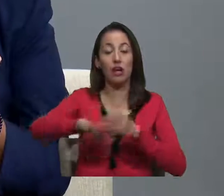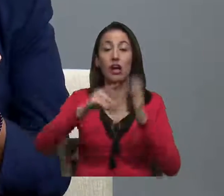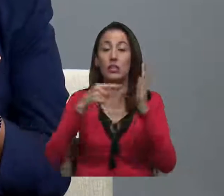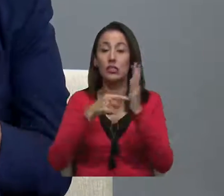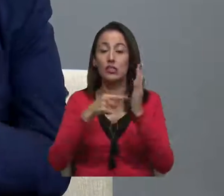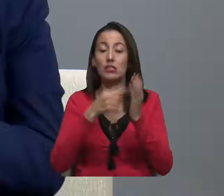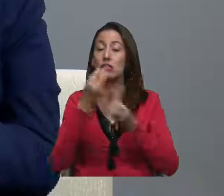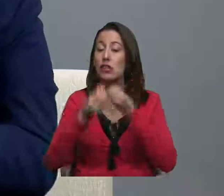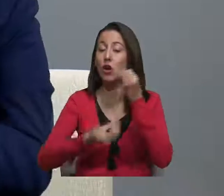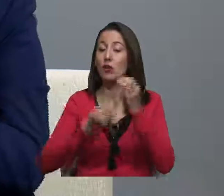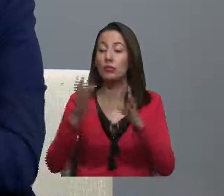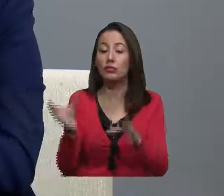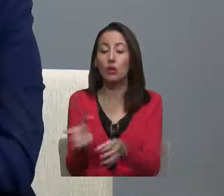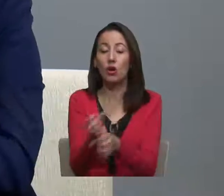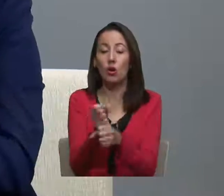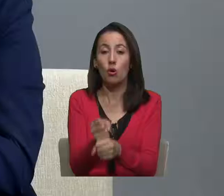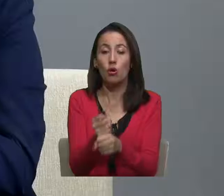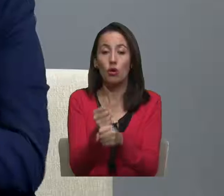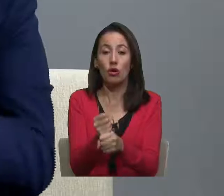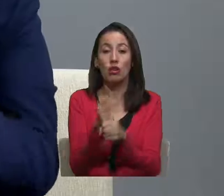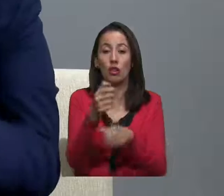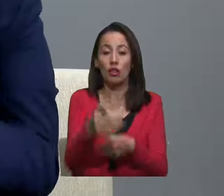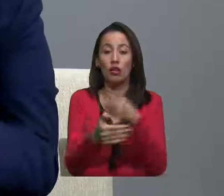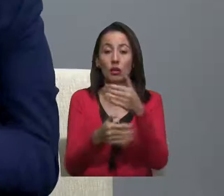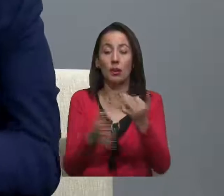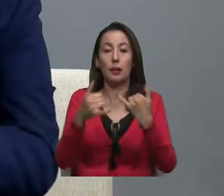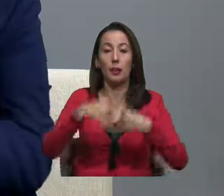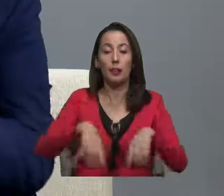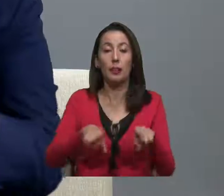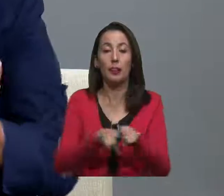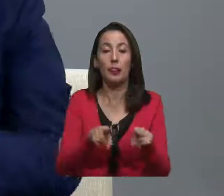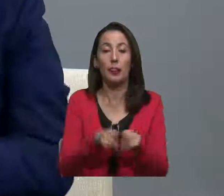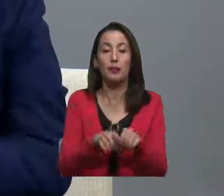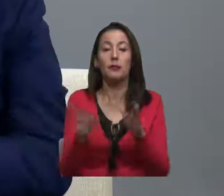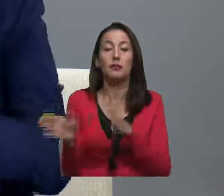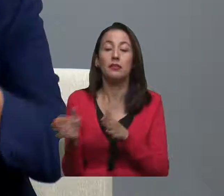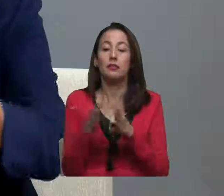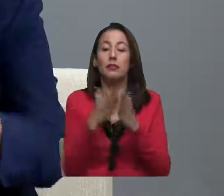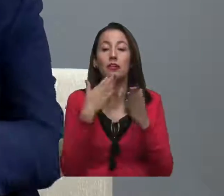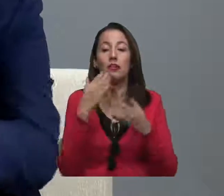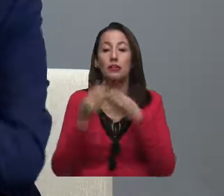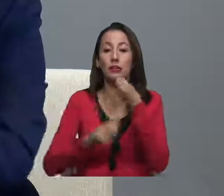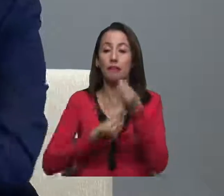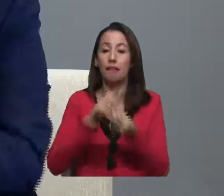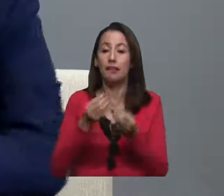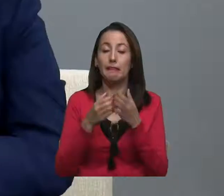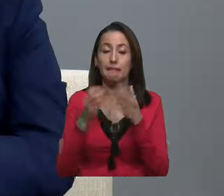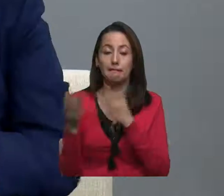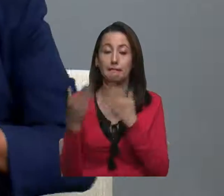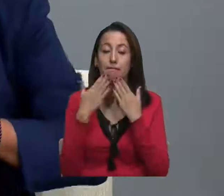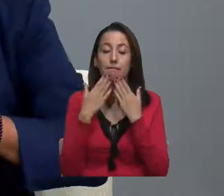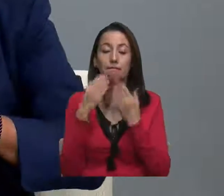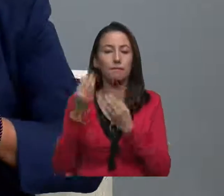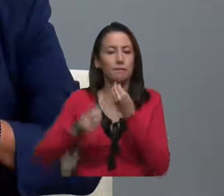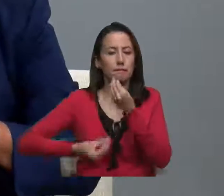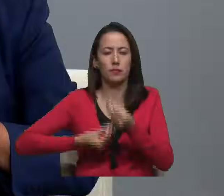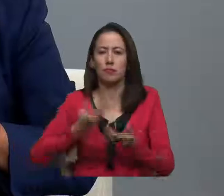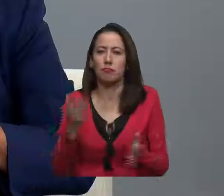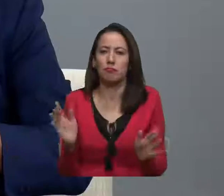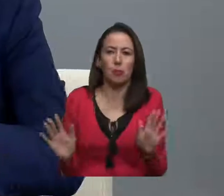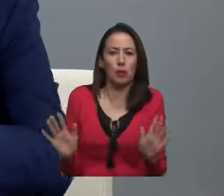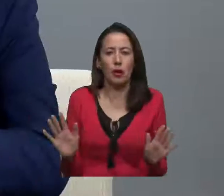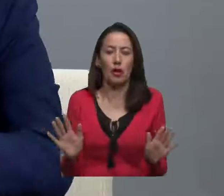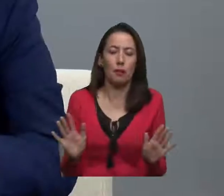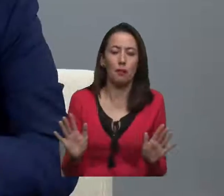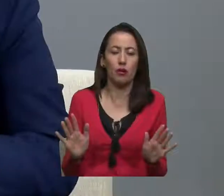seguridad ganan un interés y luego sale por diferentes zonas o sea están en diferentes zonas por ejemplo puede ser en